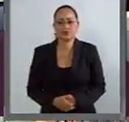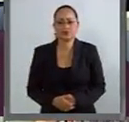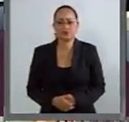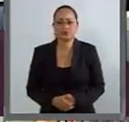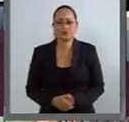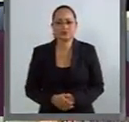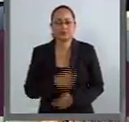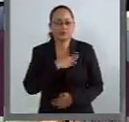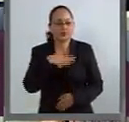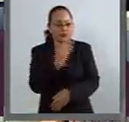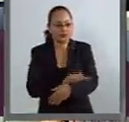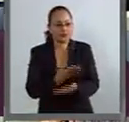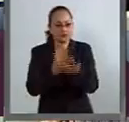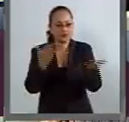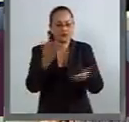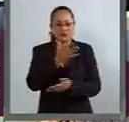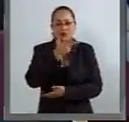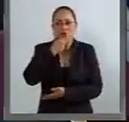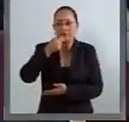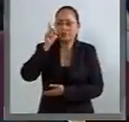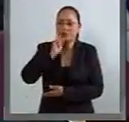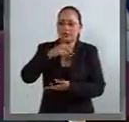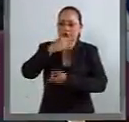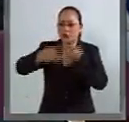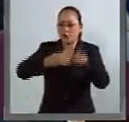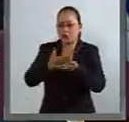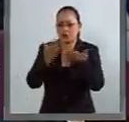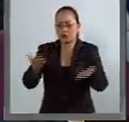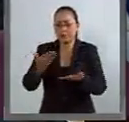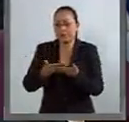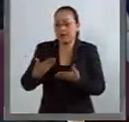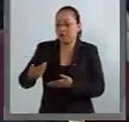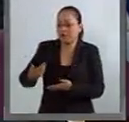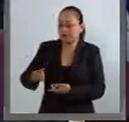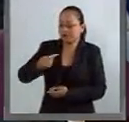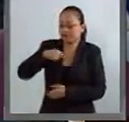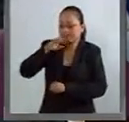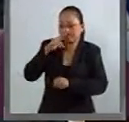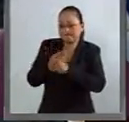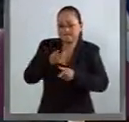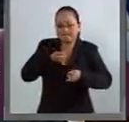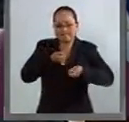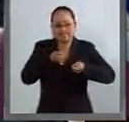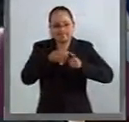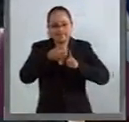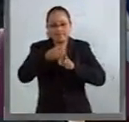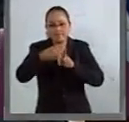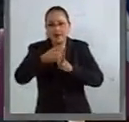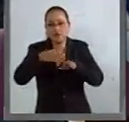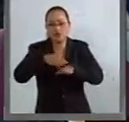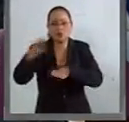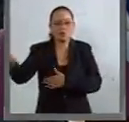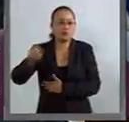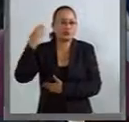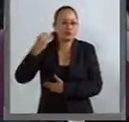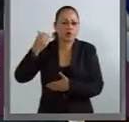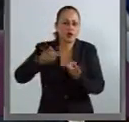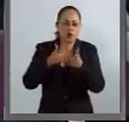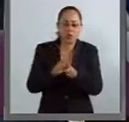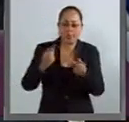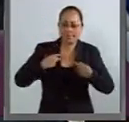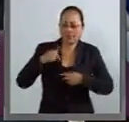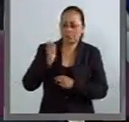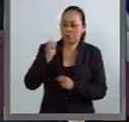Muy buenas tardes a todas y a todos. Me corresponde a mí entonces conducir este conversatorio con un grupo de